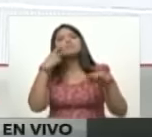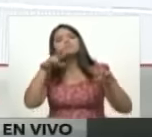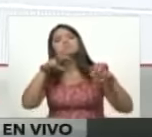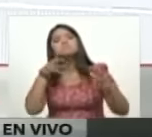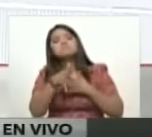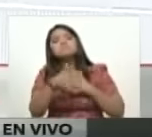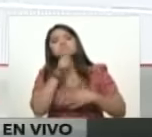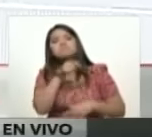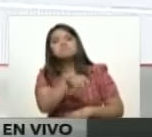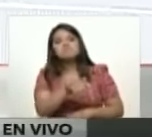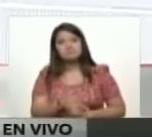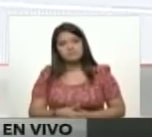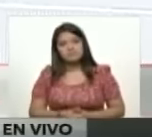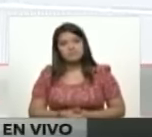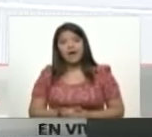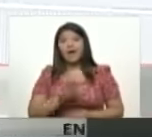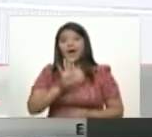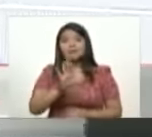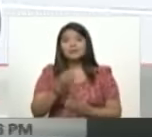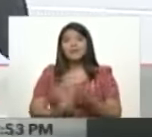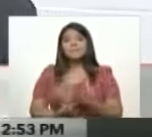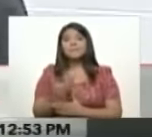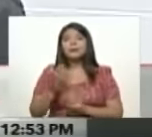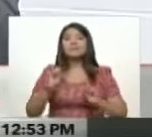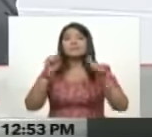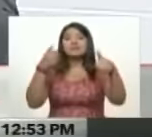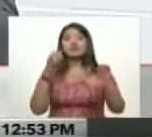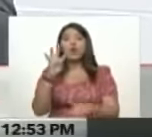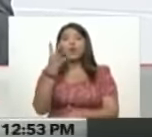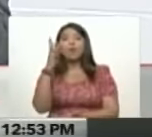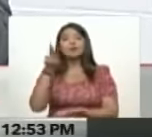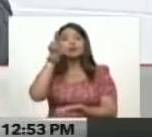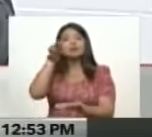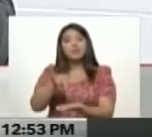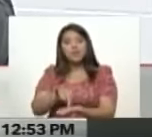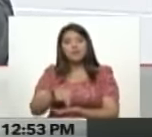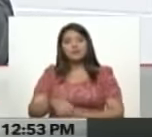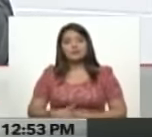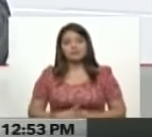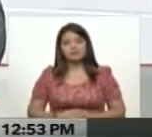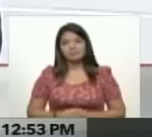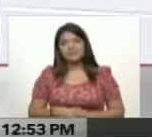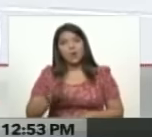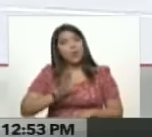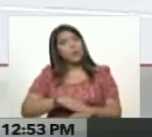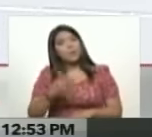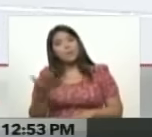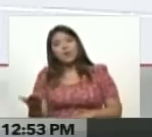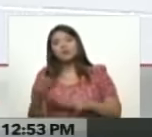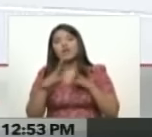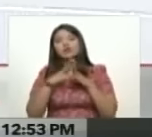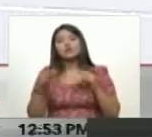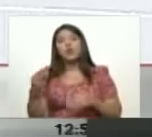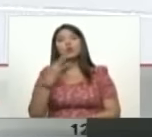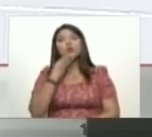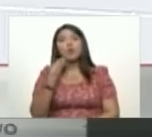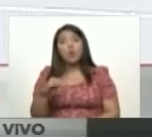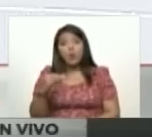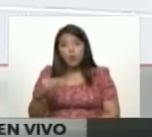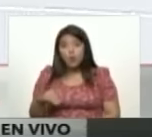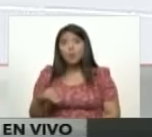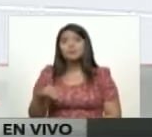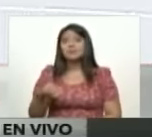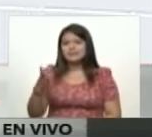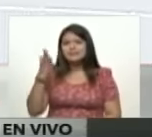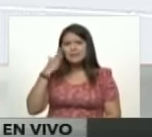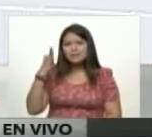después. Así nació la Cuarta República, porque todos los jóvenes que pasamos por las cámaras